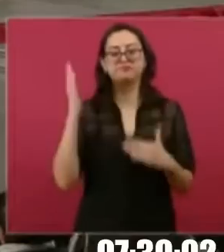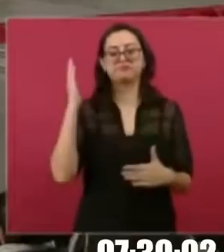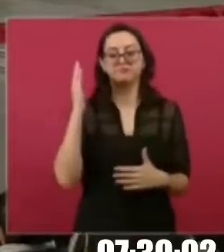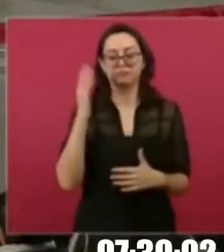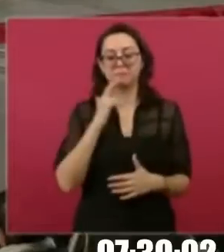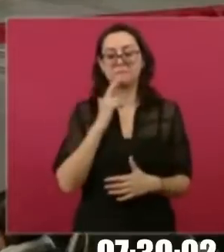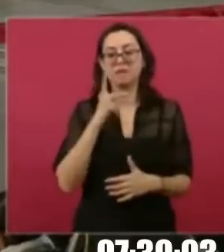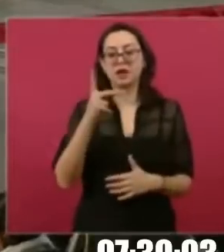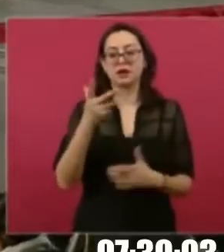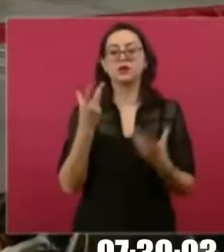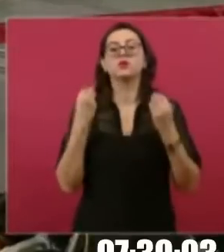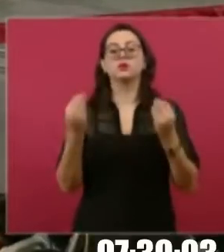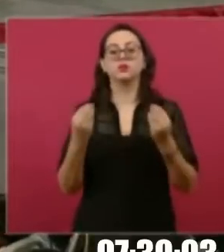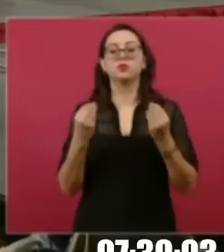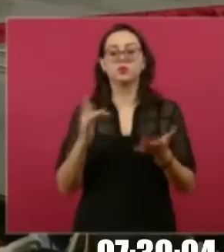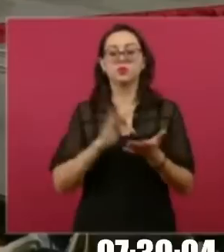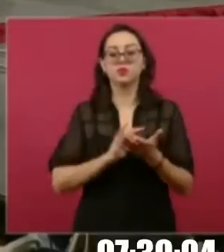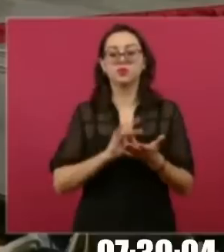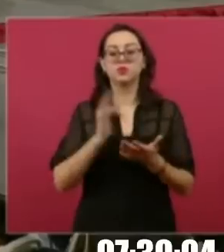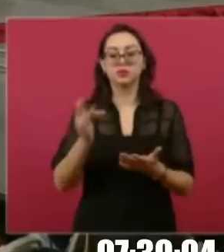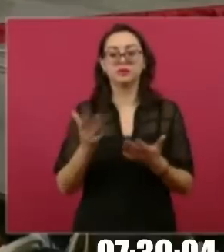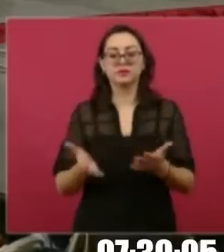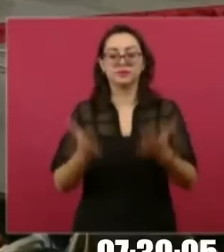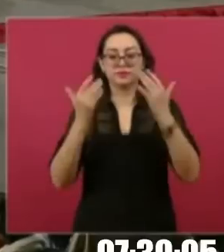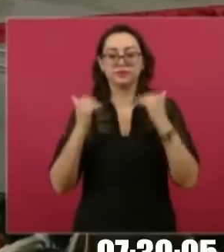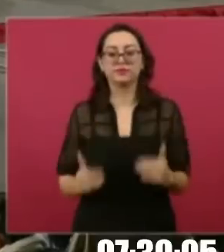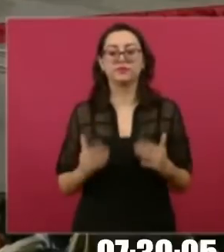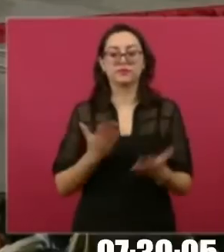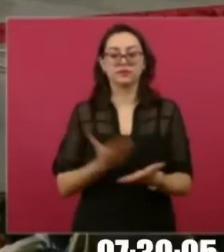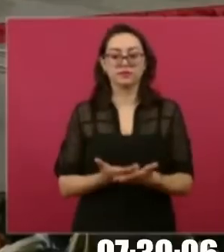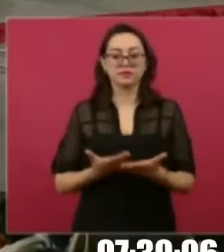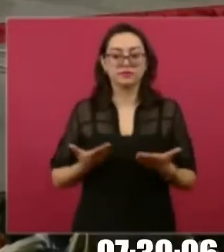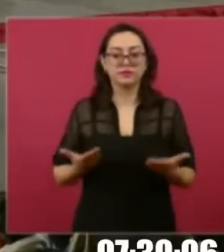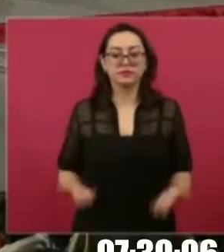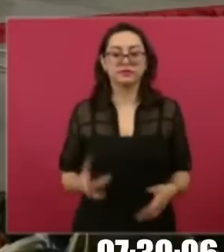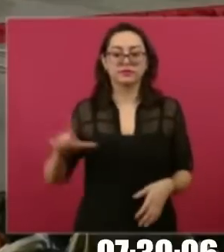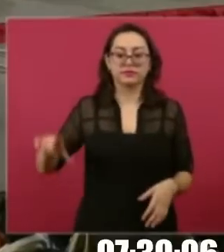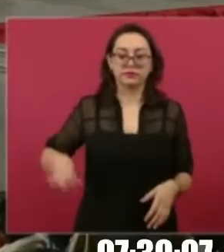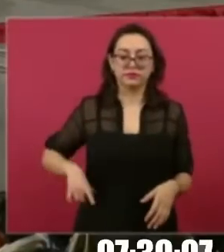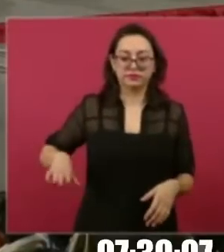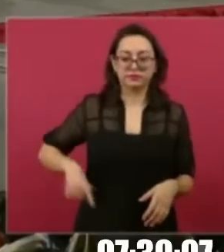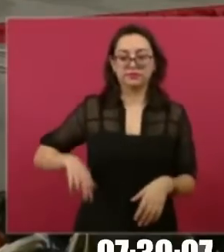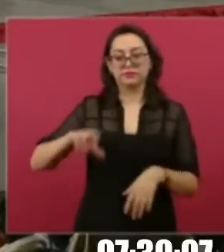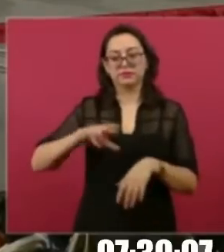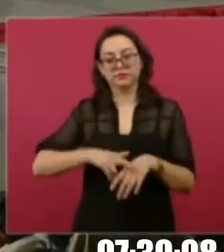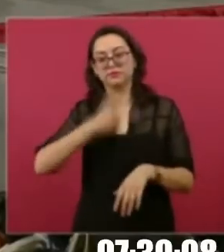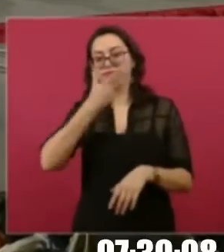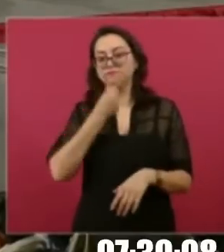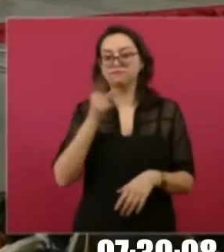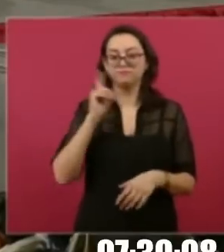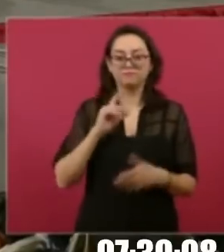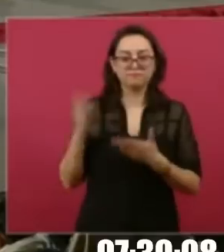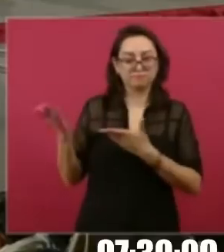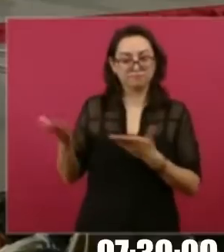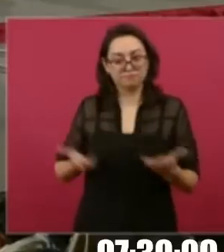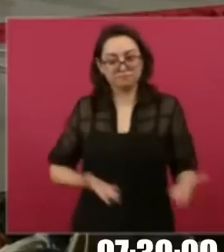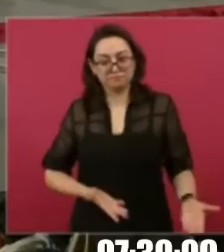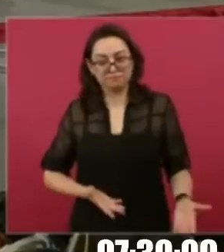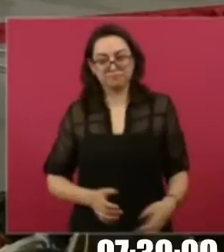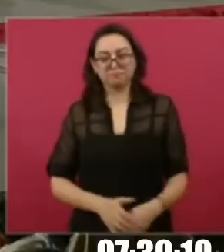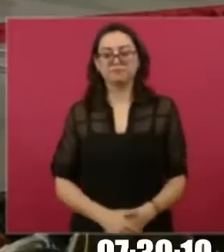muchísimas gracias y vamos a escuchar ahora a los gobernadores y a las gobernadoras adelante por